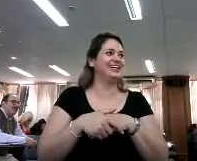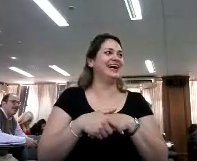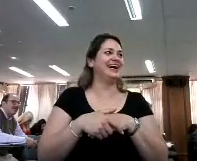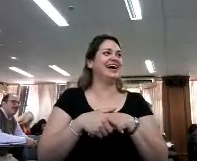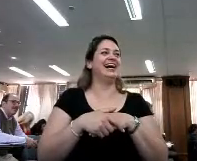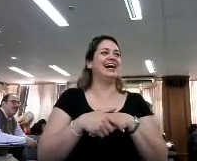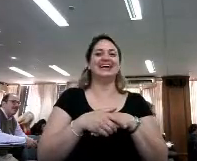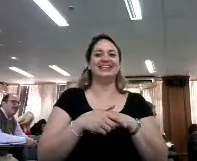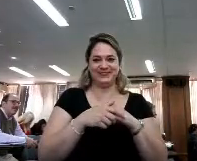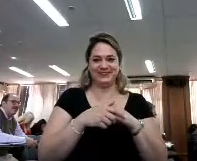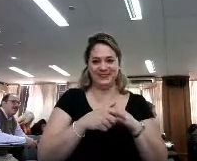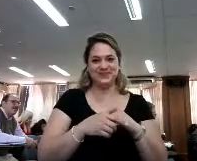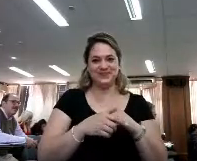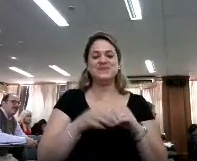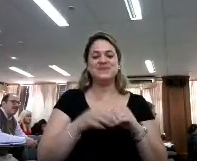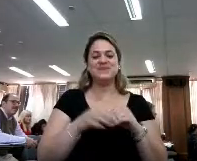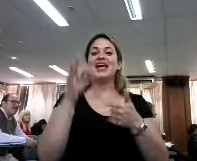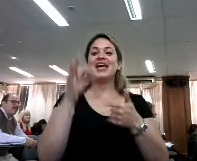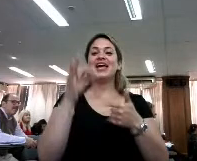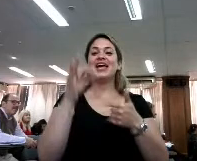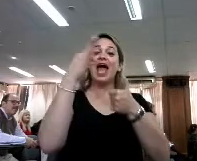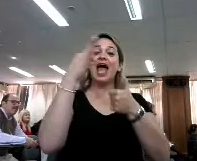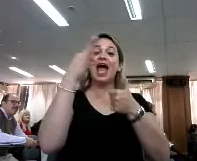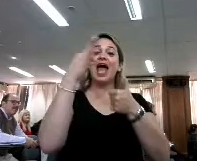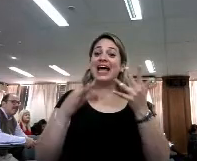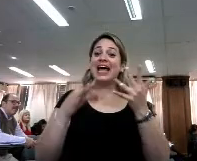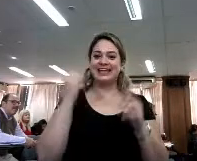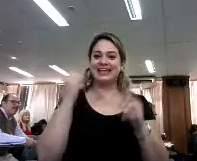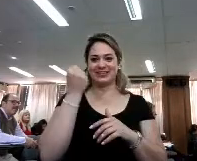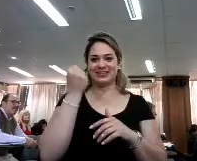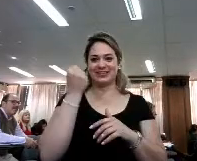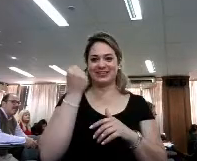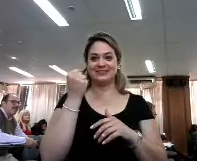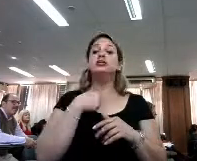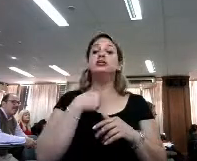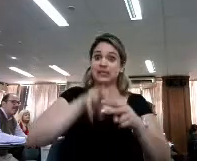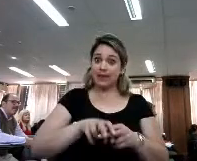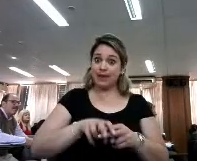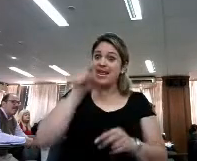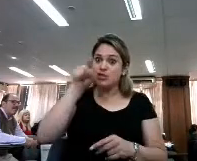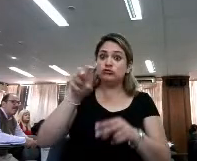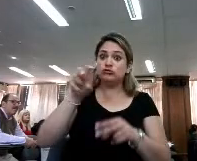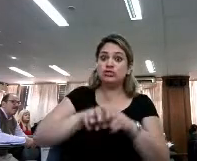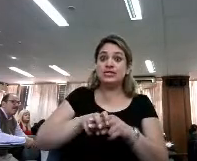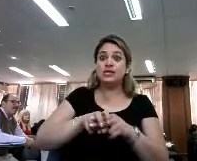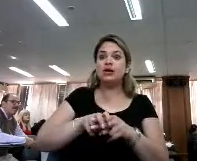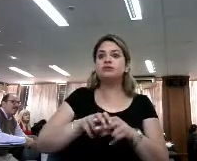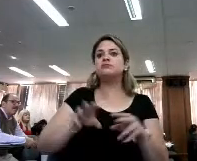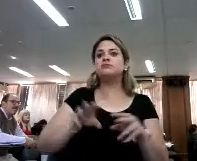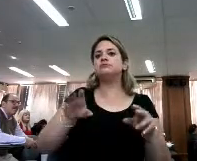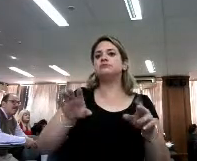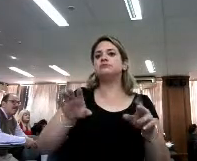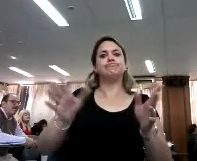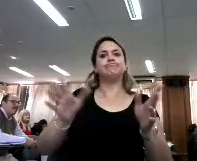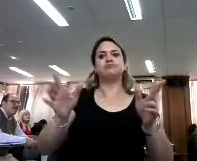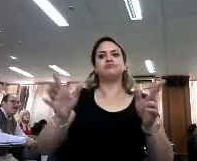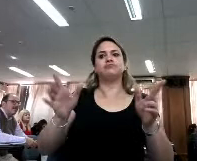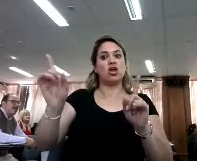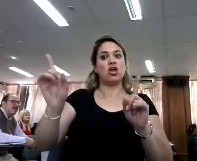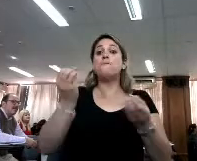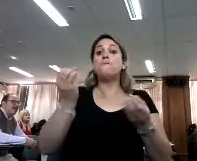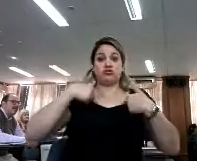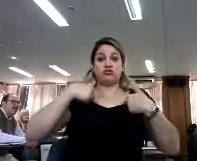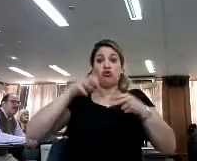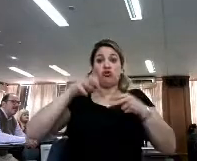Pero miren ustedes esta característica fundamental. Yo dije, Julia, ¿me puedo sentar en tu silla? Y me dijiste, pues no, yo estoy sentada en